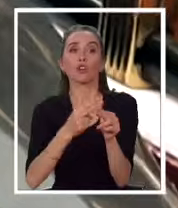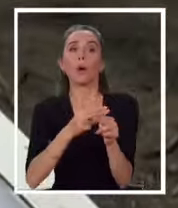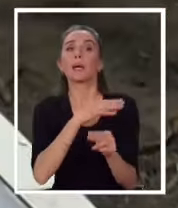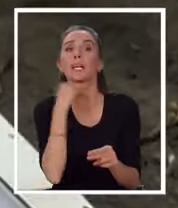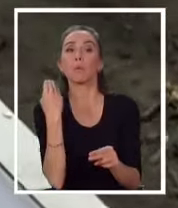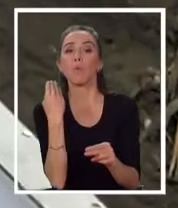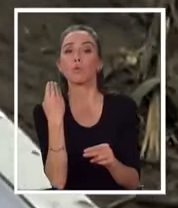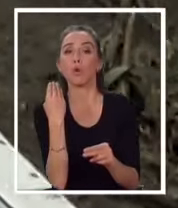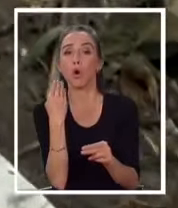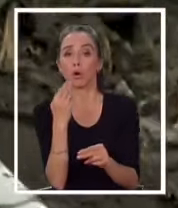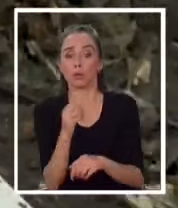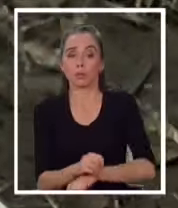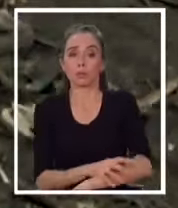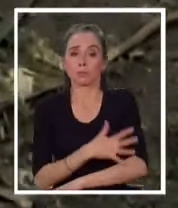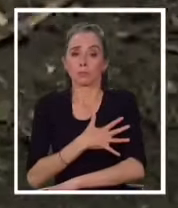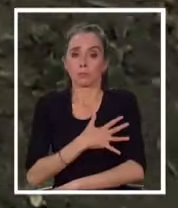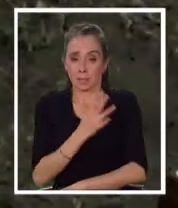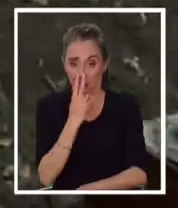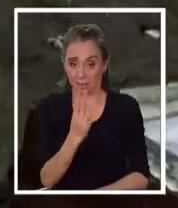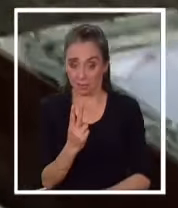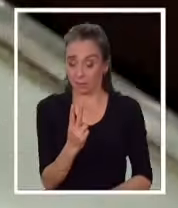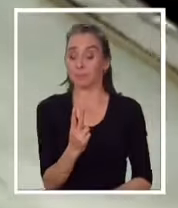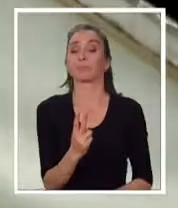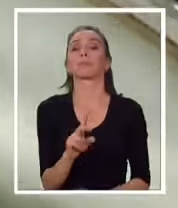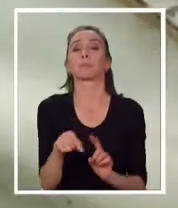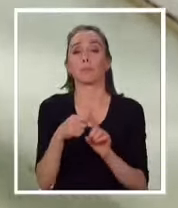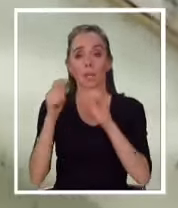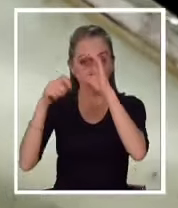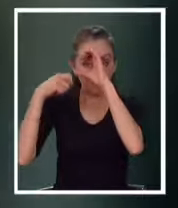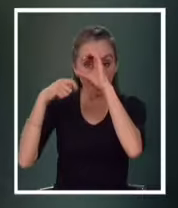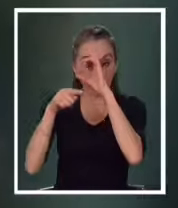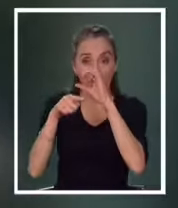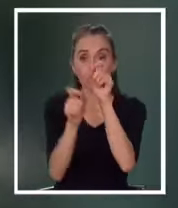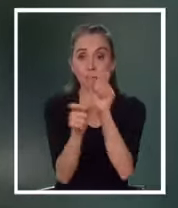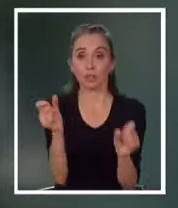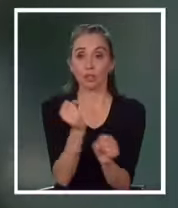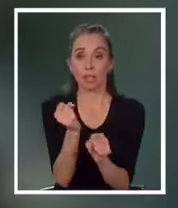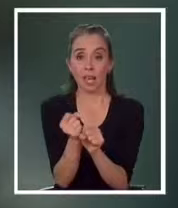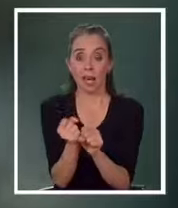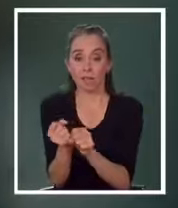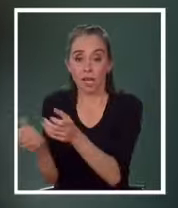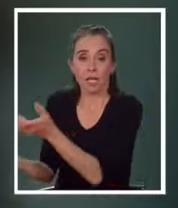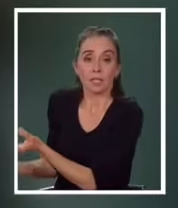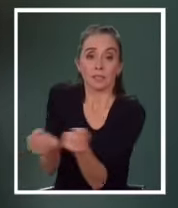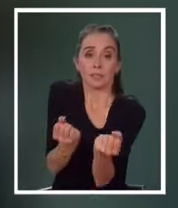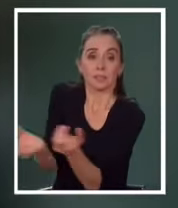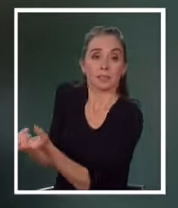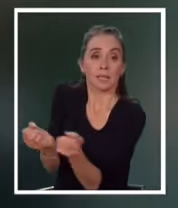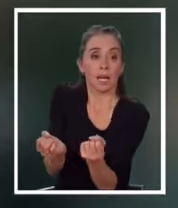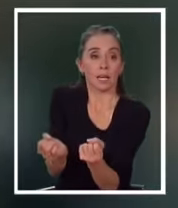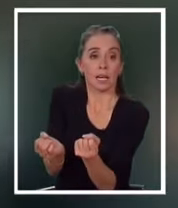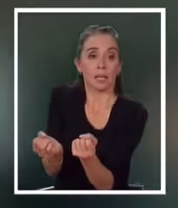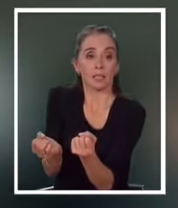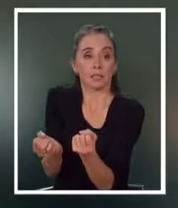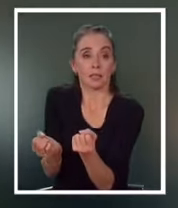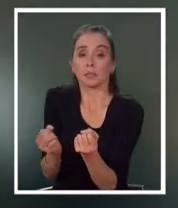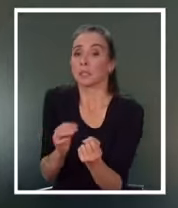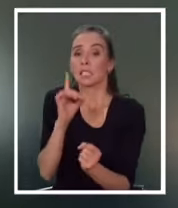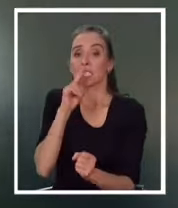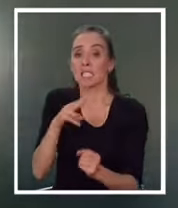difuntos. Se suma a los registros esta secuencia donde los trabajadores manipulan los féretros con implementos de